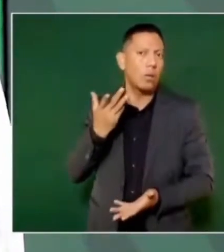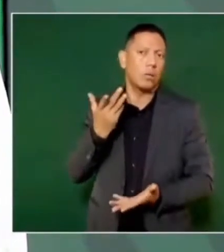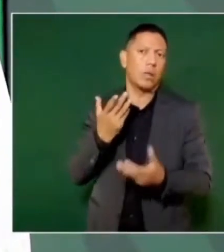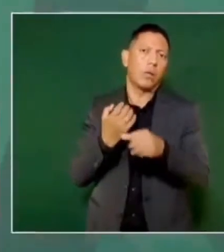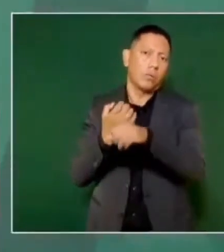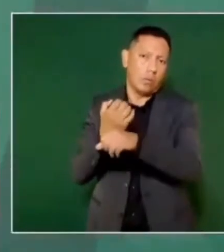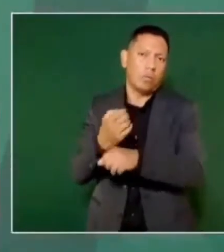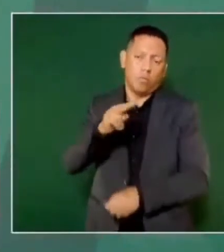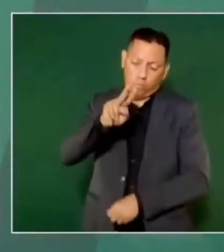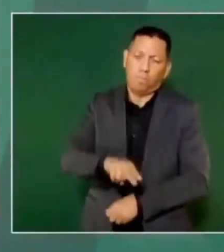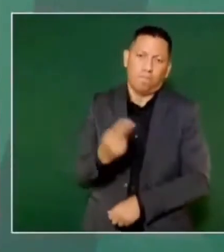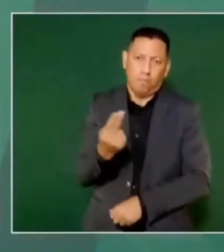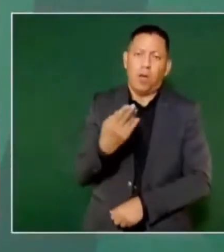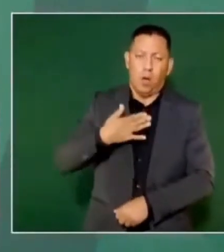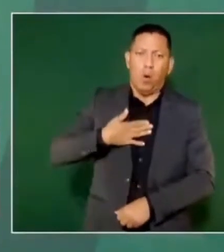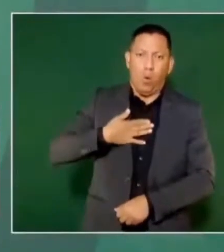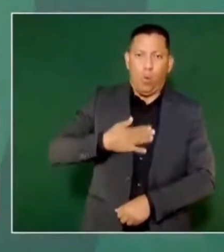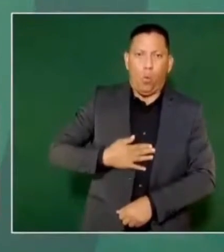justa y necesaria.